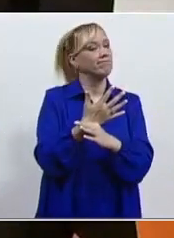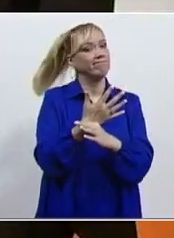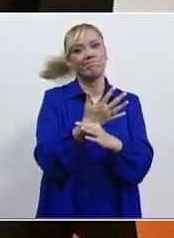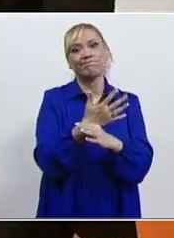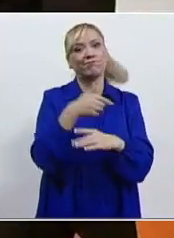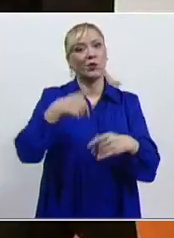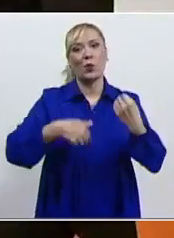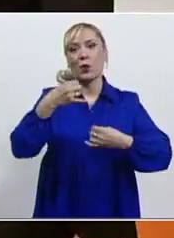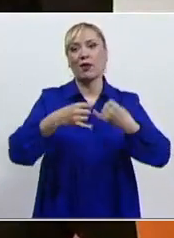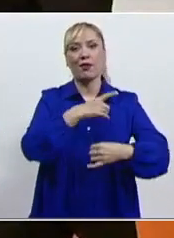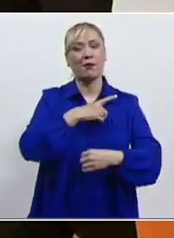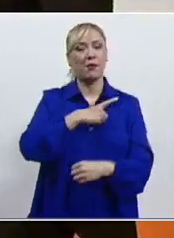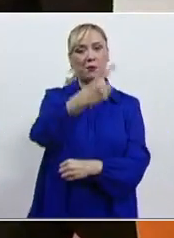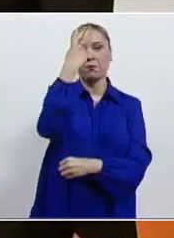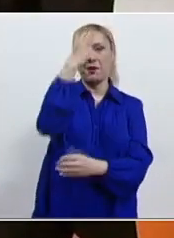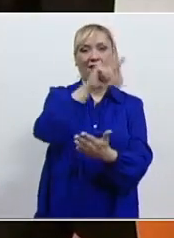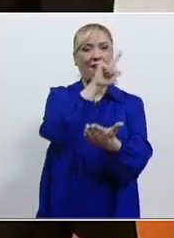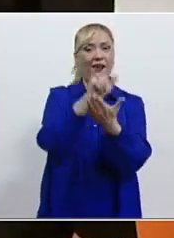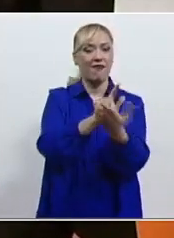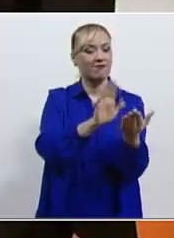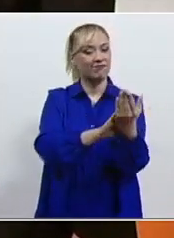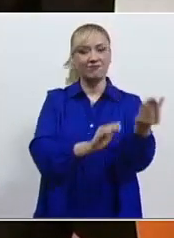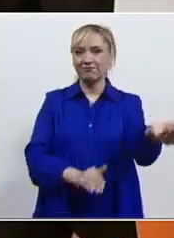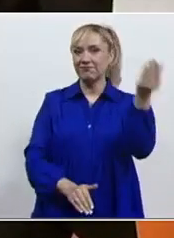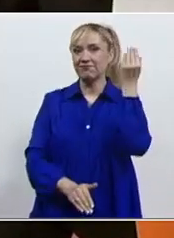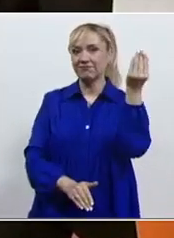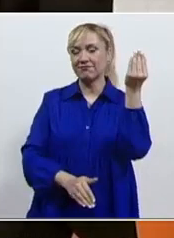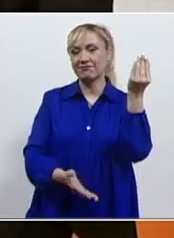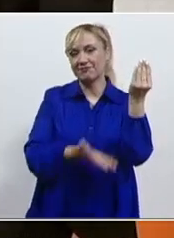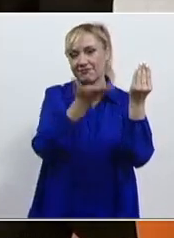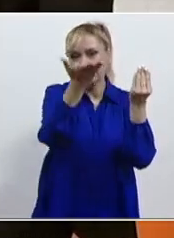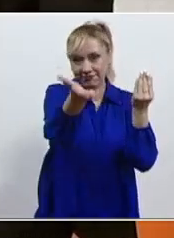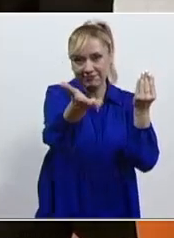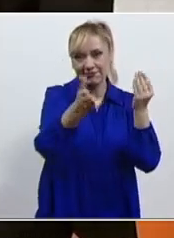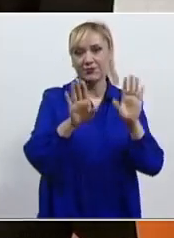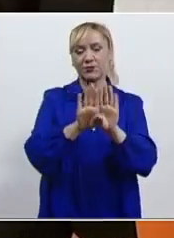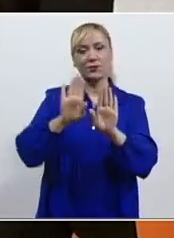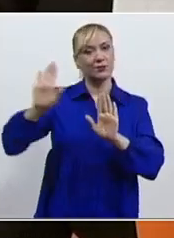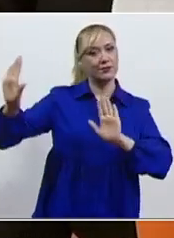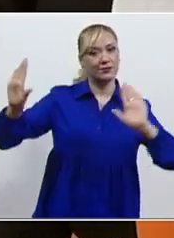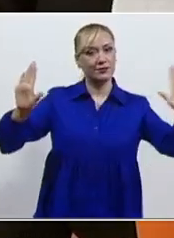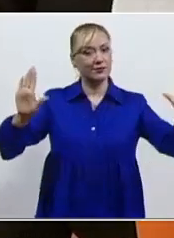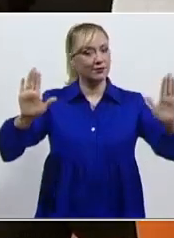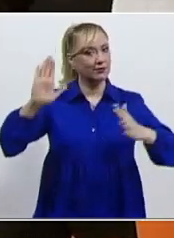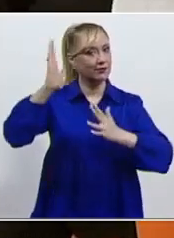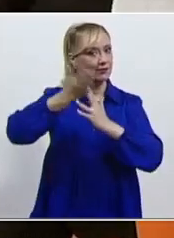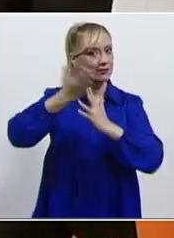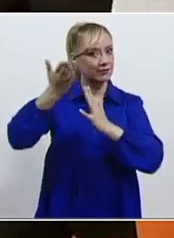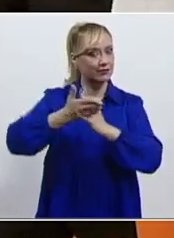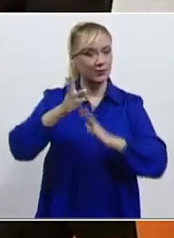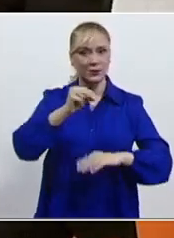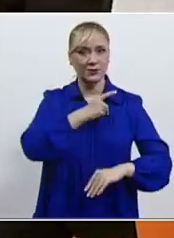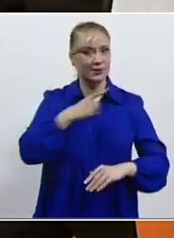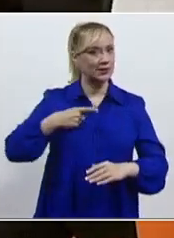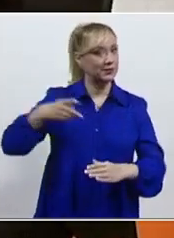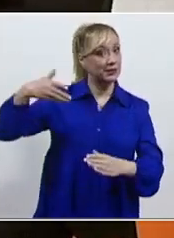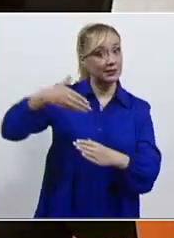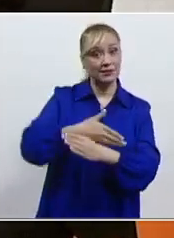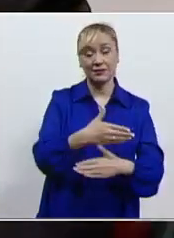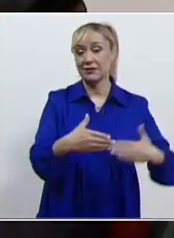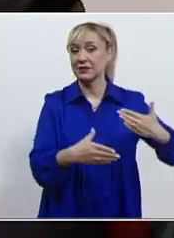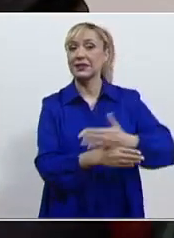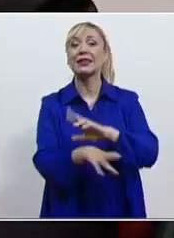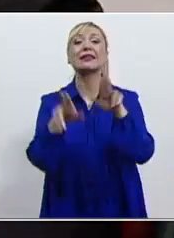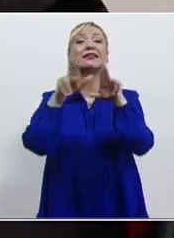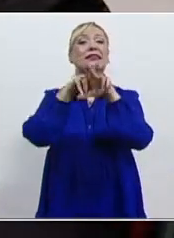derecho, siendo estos los que propiamente garantizan sus límites. Entonces, no hay excusa o